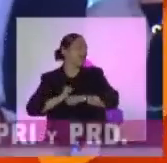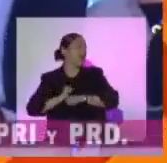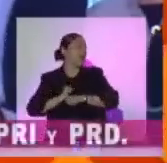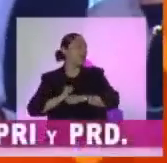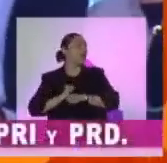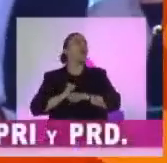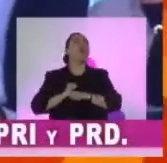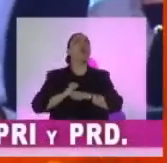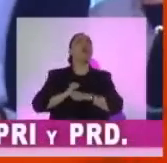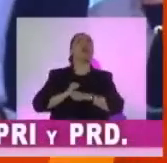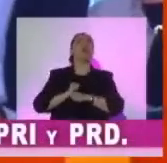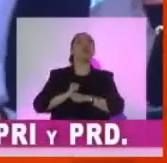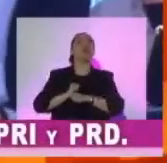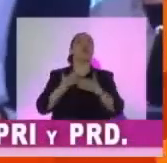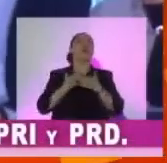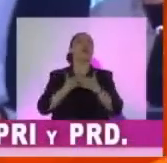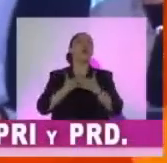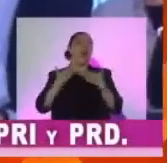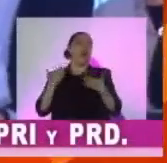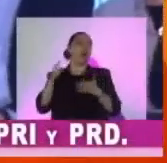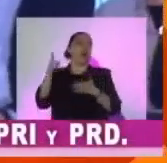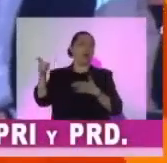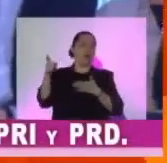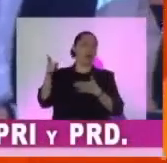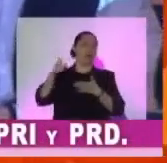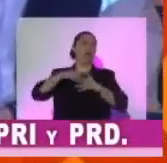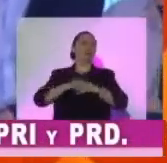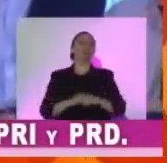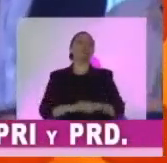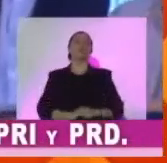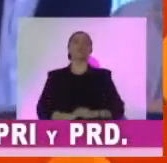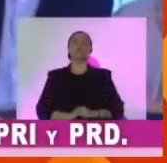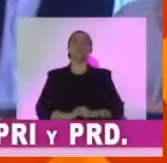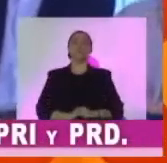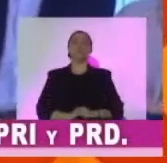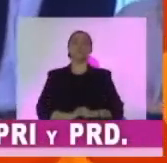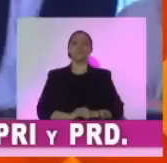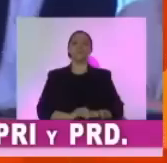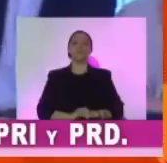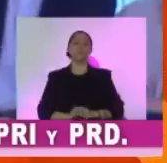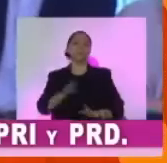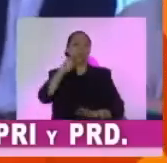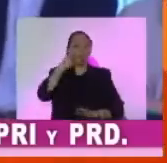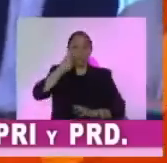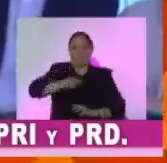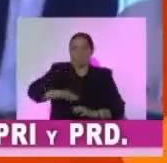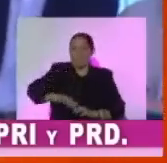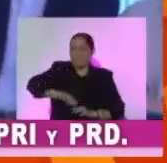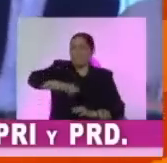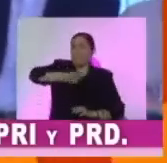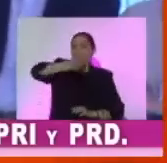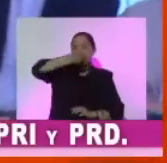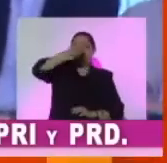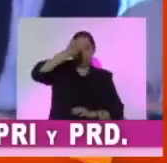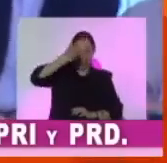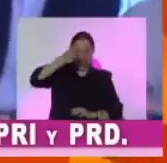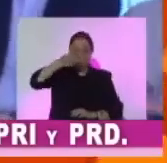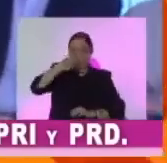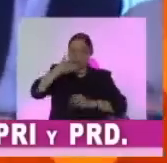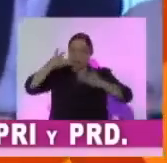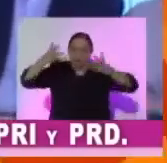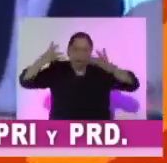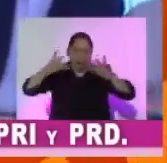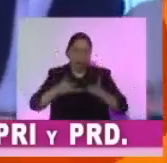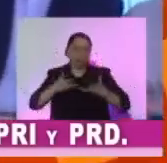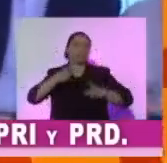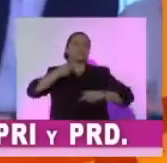nepotismo o si existen antecedentes de nepotismo en el caso de sochil cuando ya los puso al frente de sus empresas sin que tuvieran experiencia para ejercer el cargo